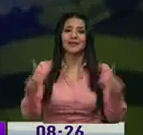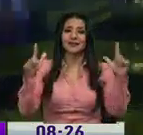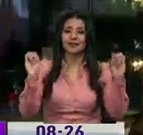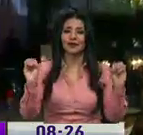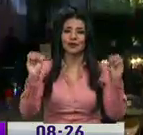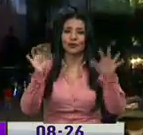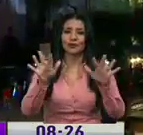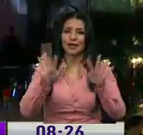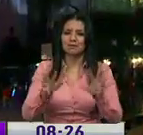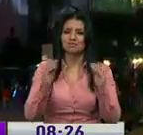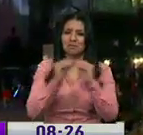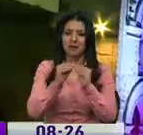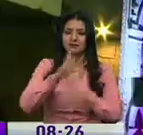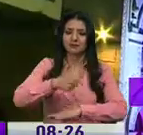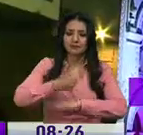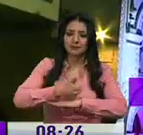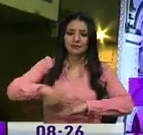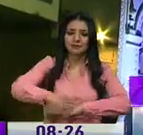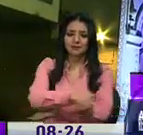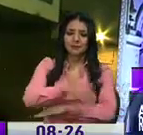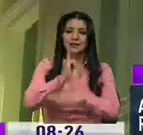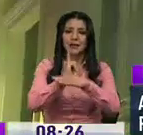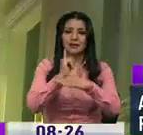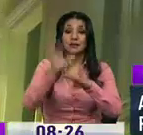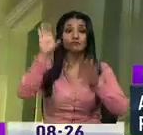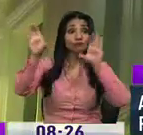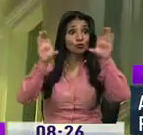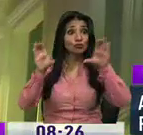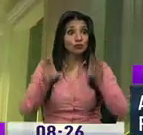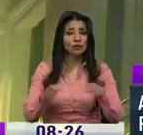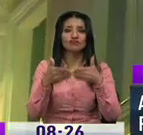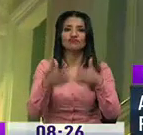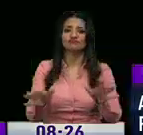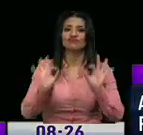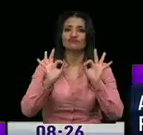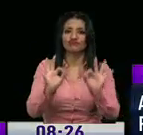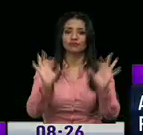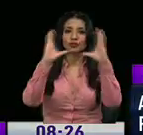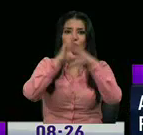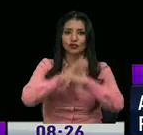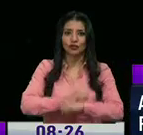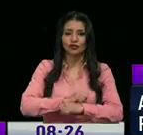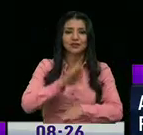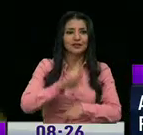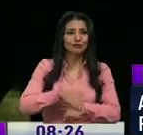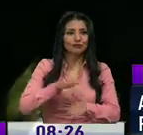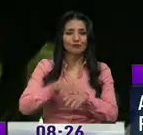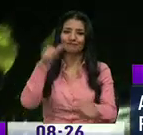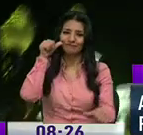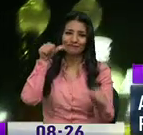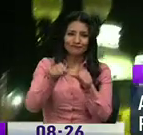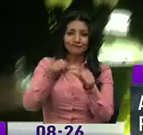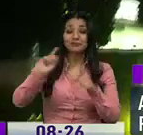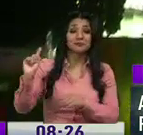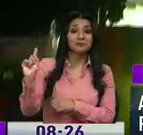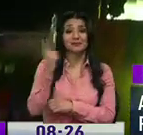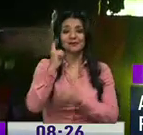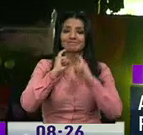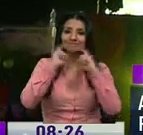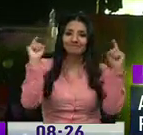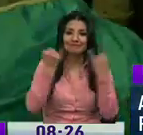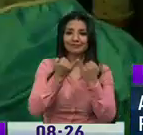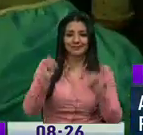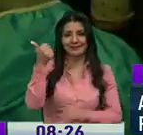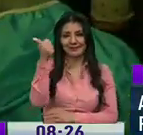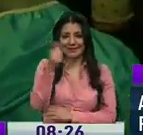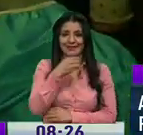Mía. Plazas, calles, iglesias y museos abrieron sus puertas en la noche a propósito de la conmemoración del primer grito de la